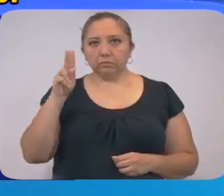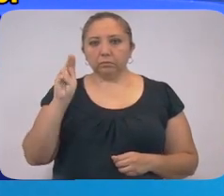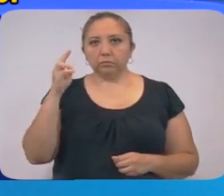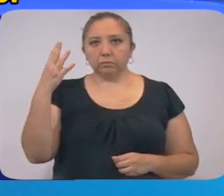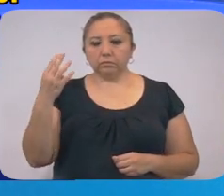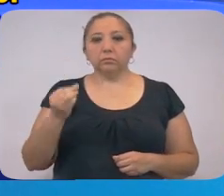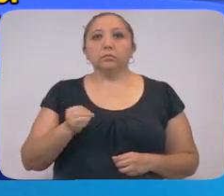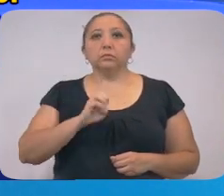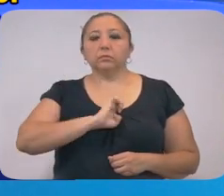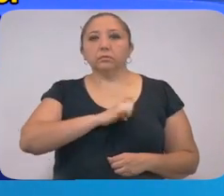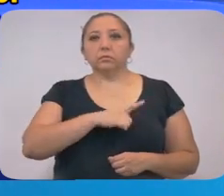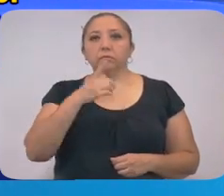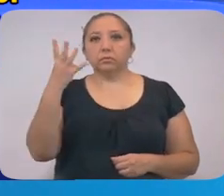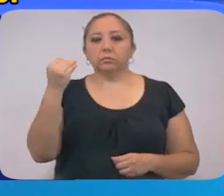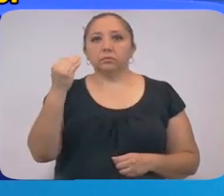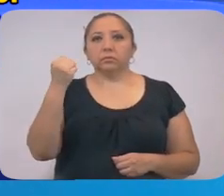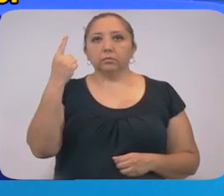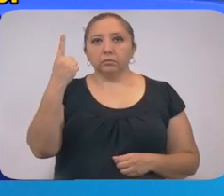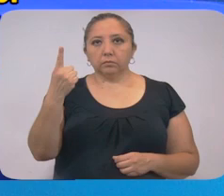9992-008489 en español y